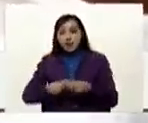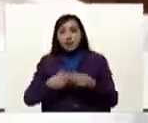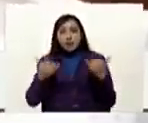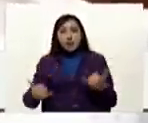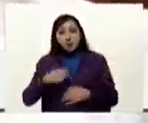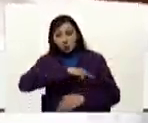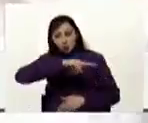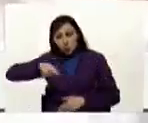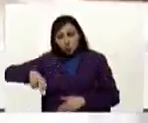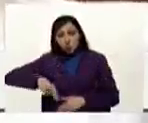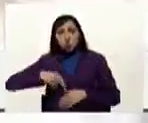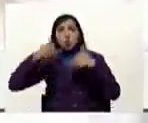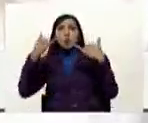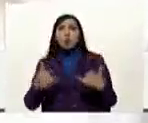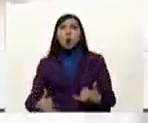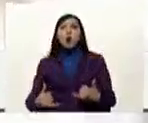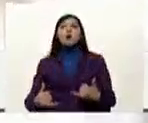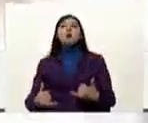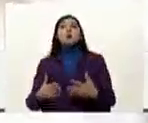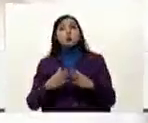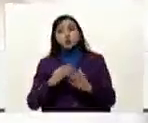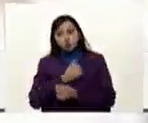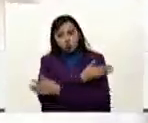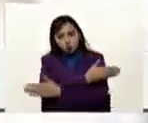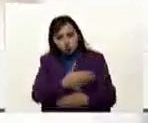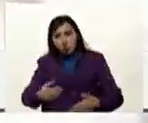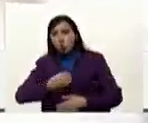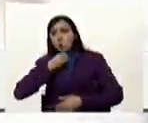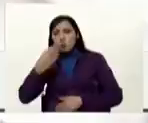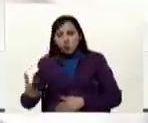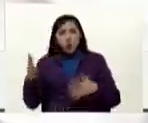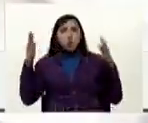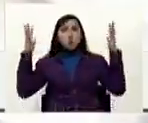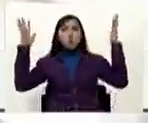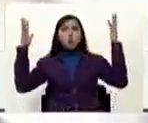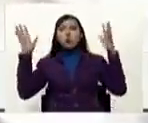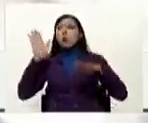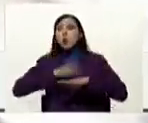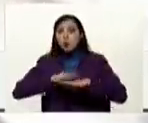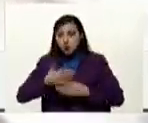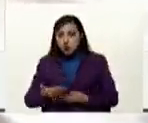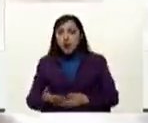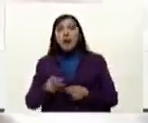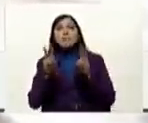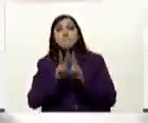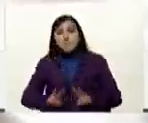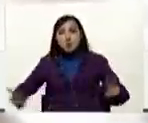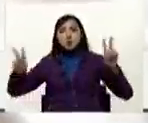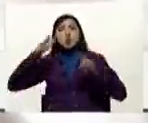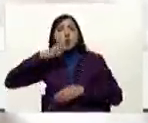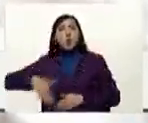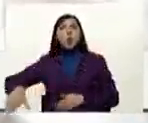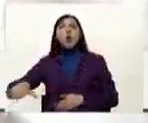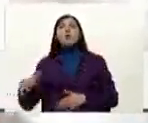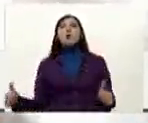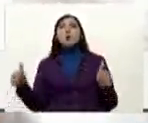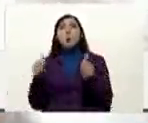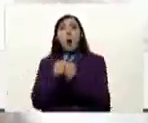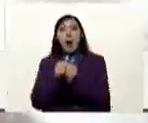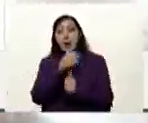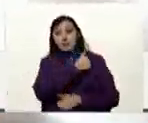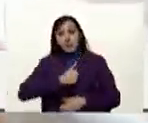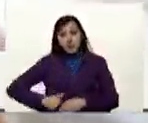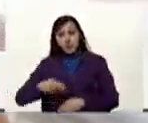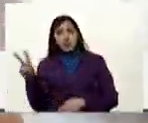nosotros hoy le mandamos todos los elogios, todos los aplausos, porque esta victoria es del pueblo con su presidente Nicolás